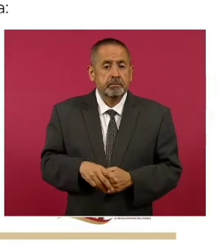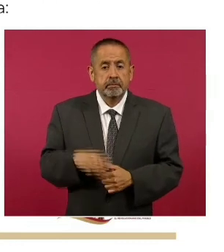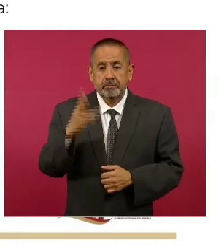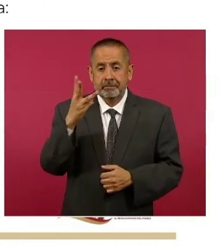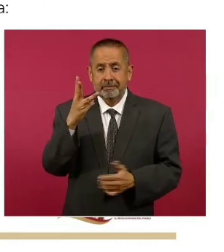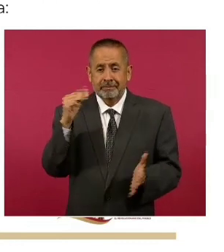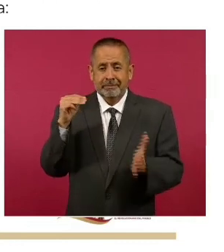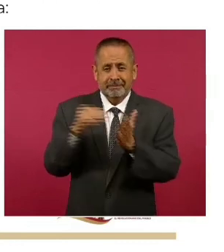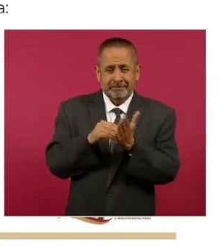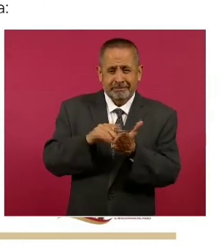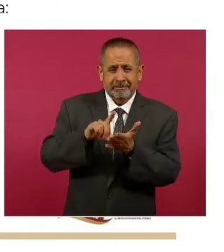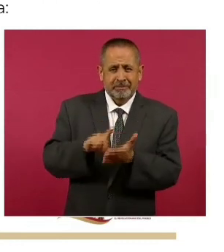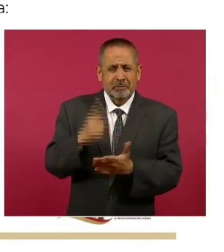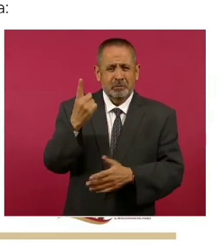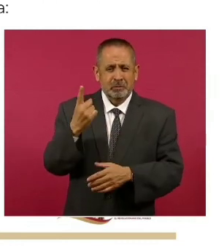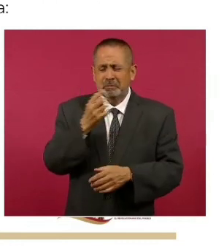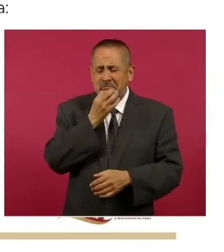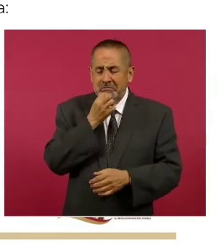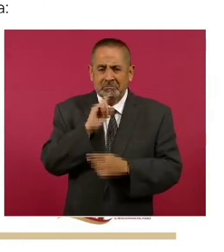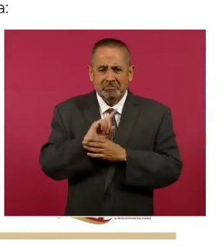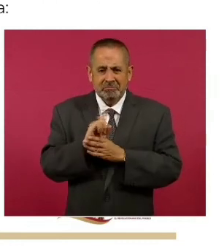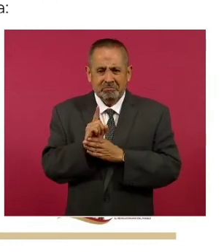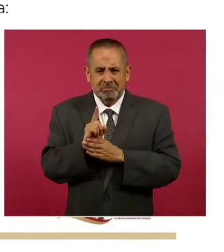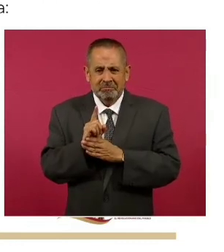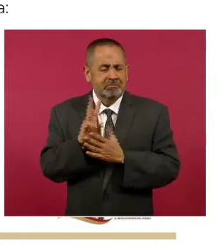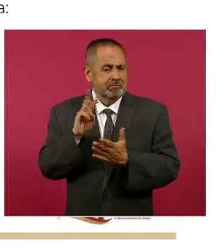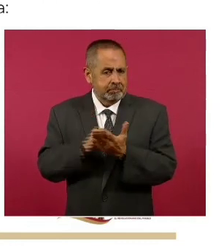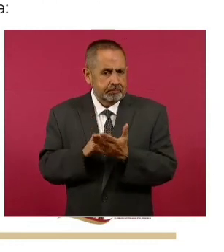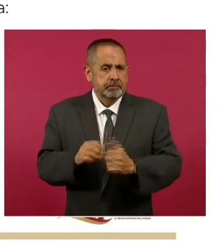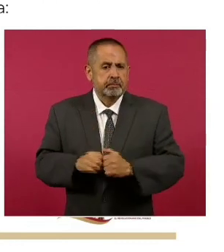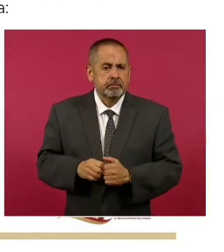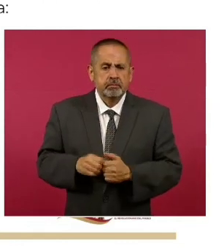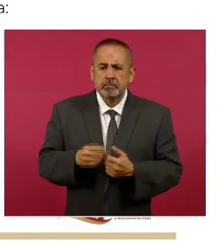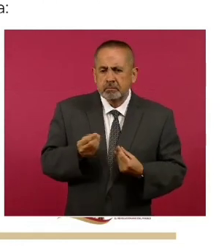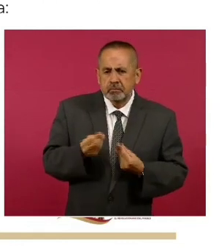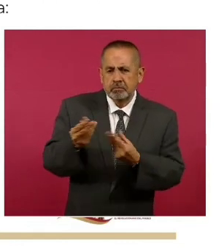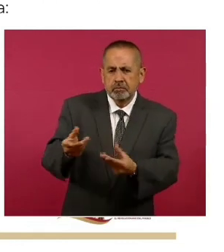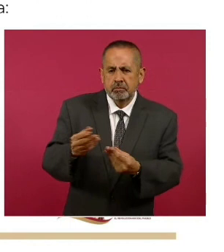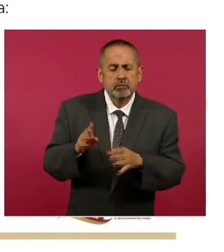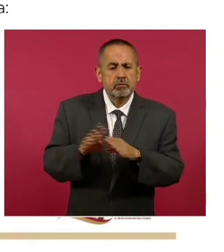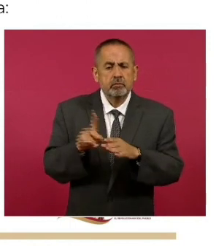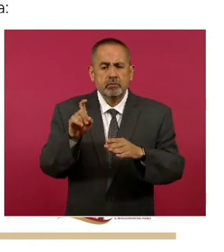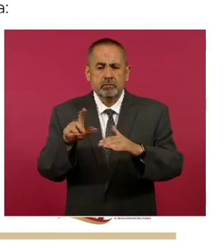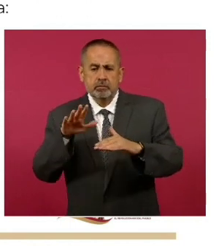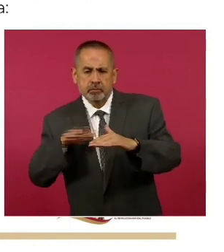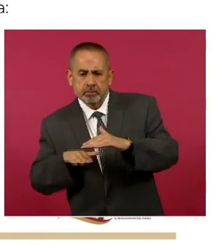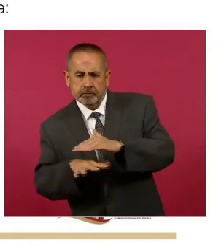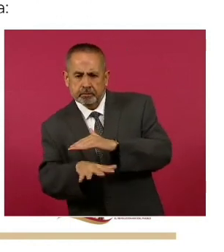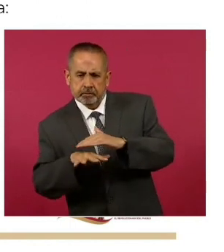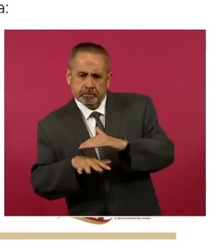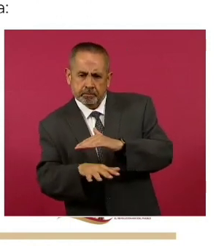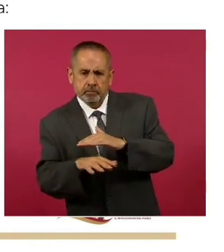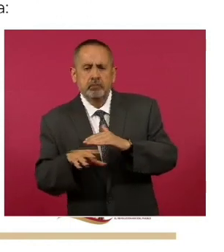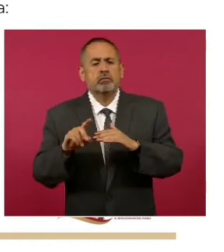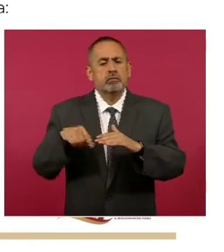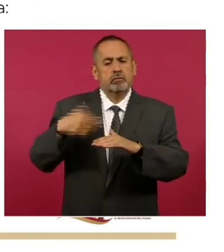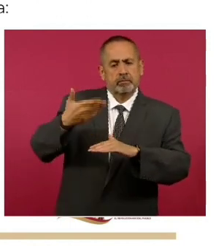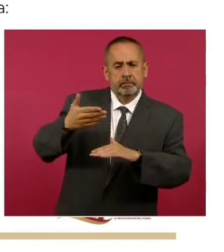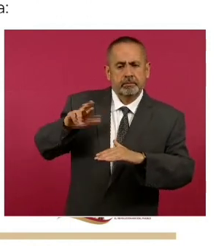por segundo. El abastecimiento de agua a la población se lleva a cabo por aguas subterráneas y aguas